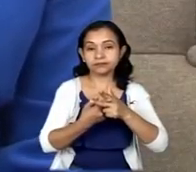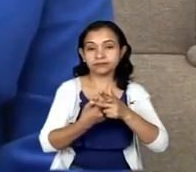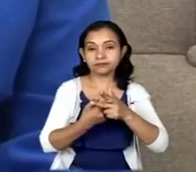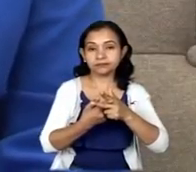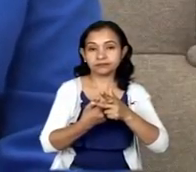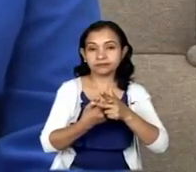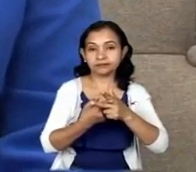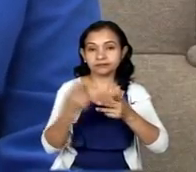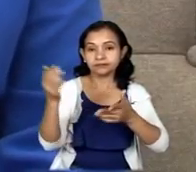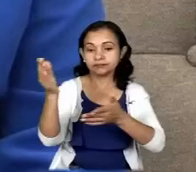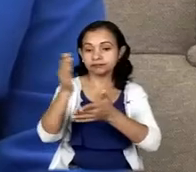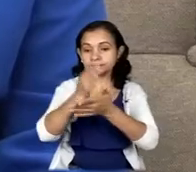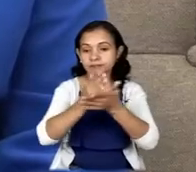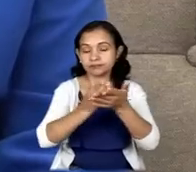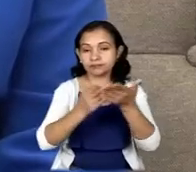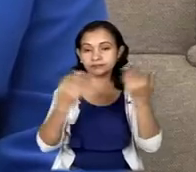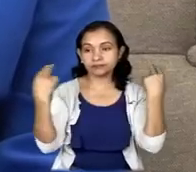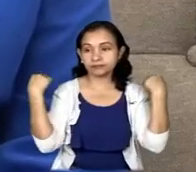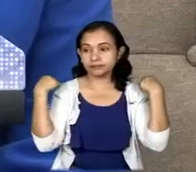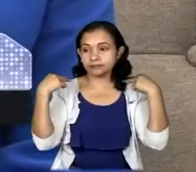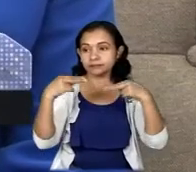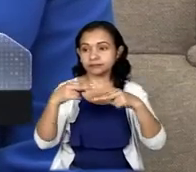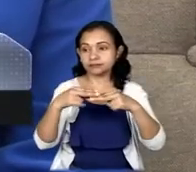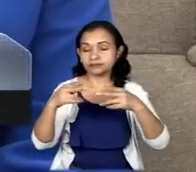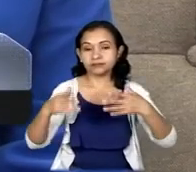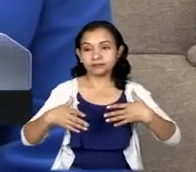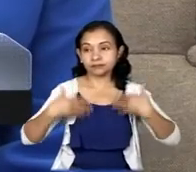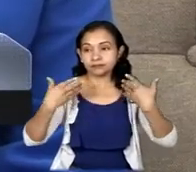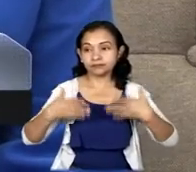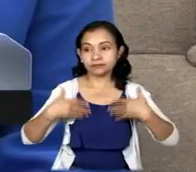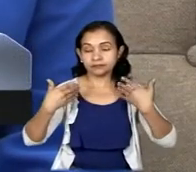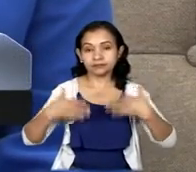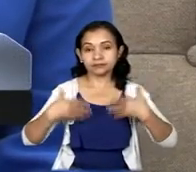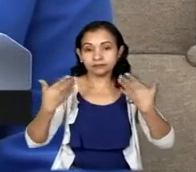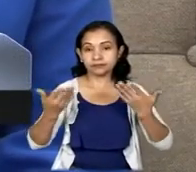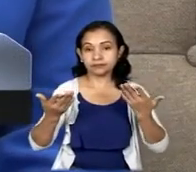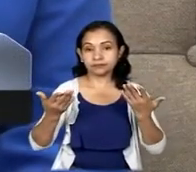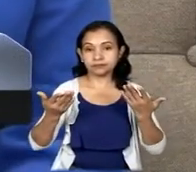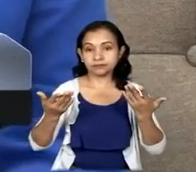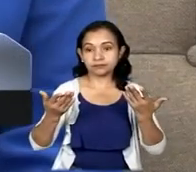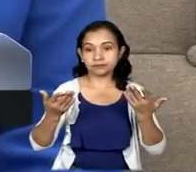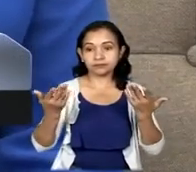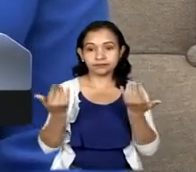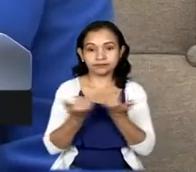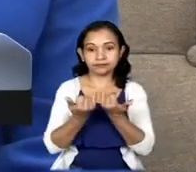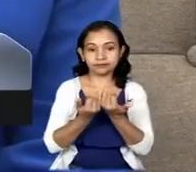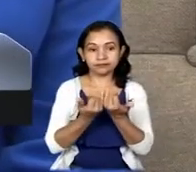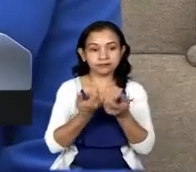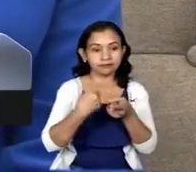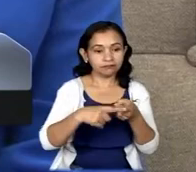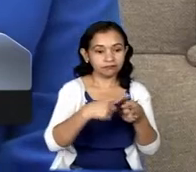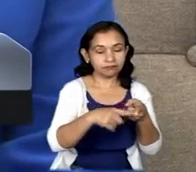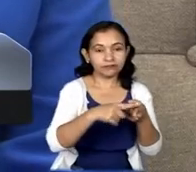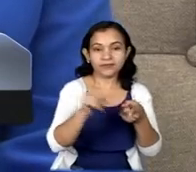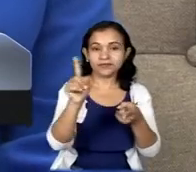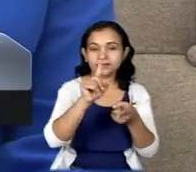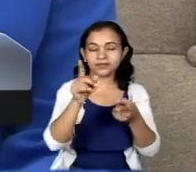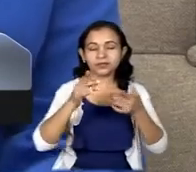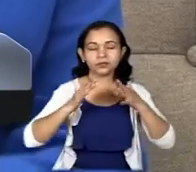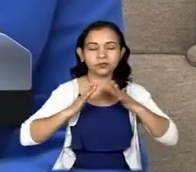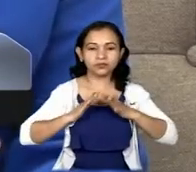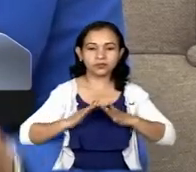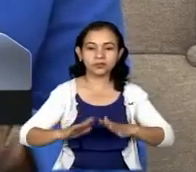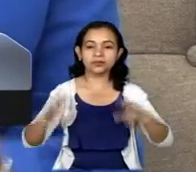para algunos de nosotros, fue una gran alegría, pues. Dejábamos de ser mercaderes de la educación para pasar a